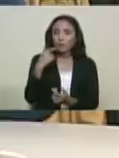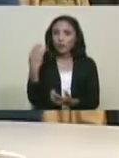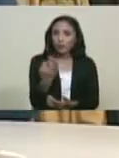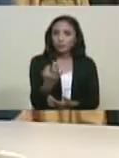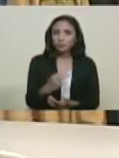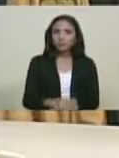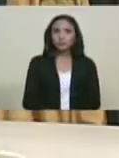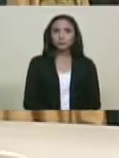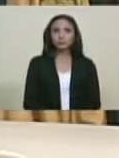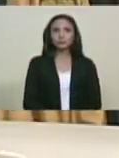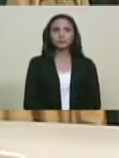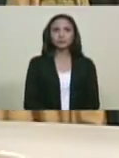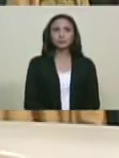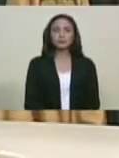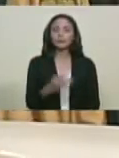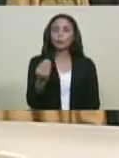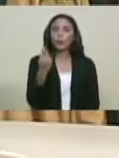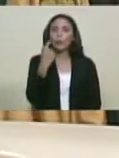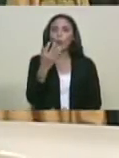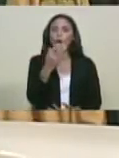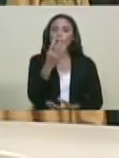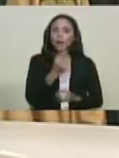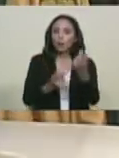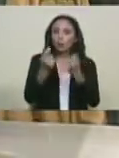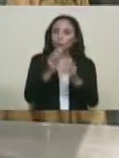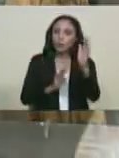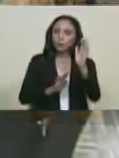vicepresidenta en la economía real